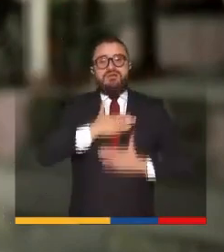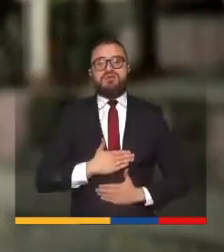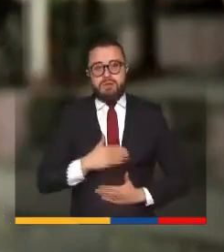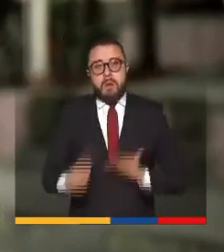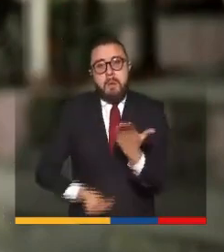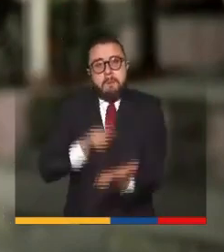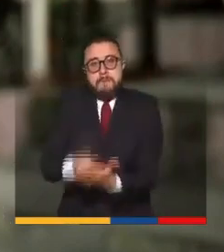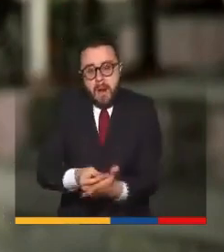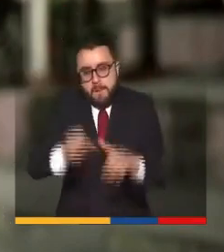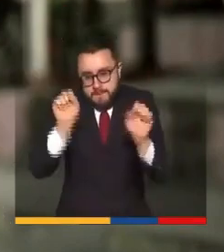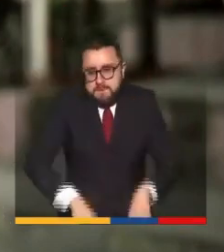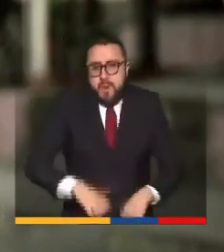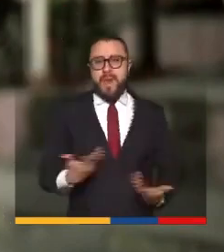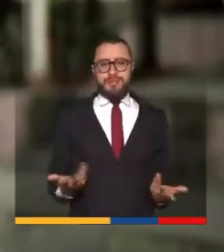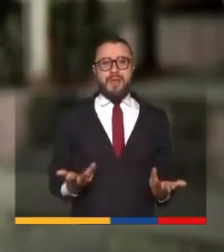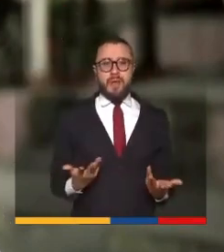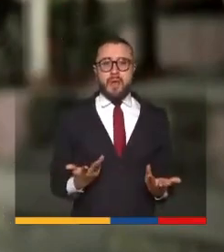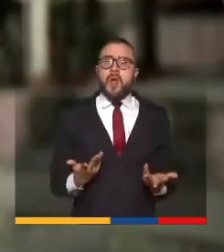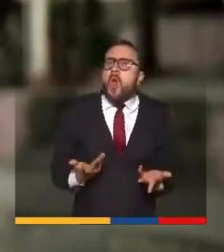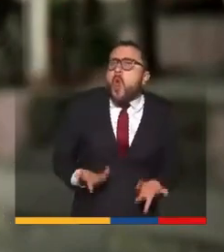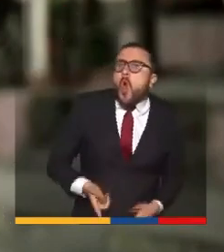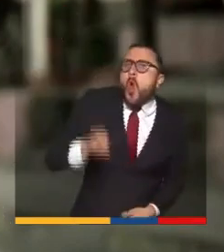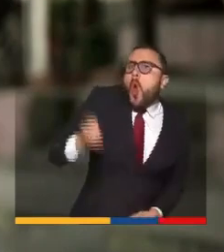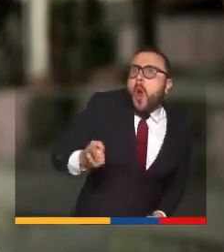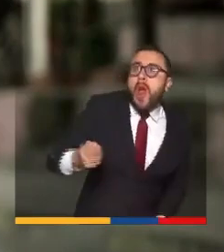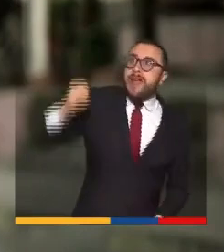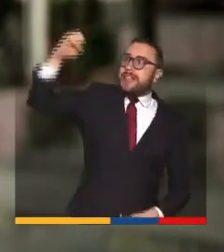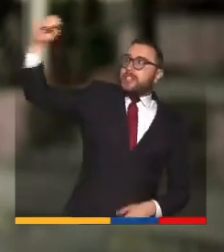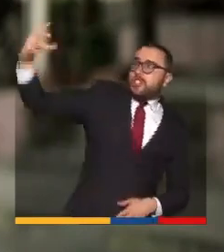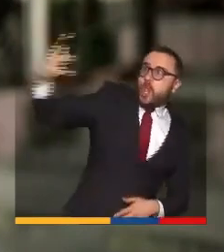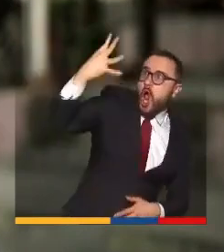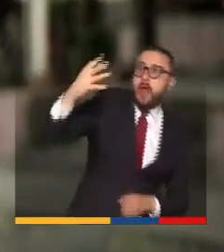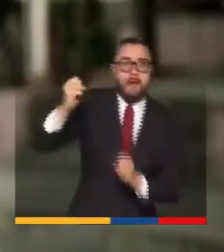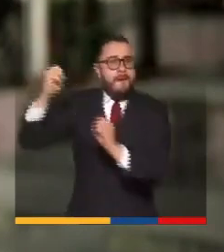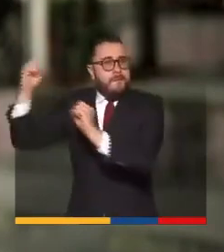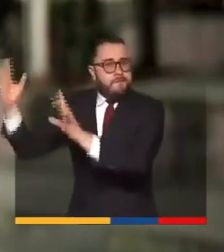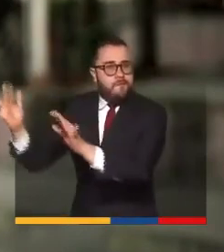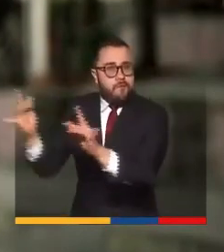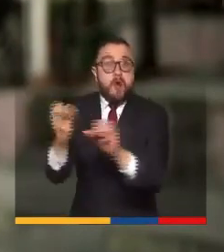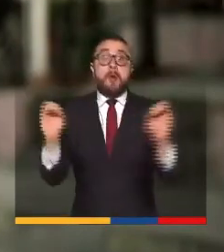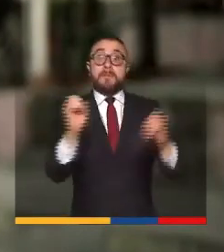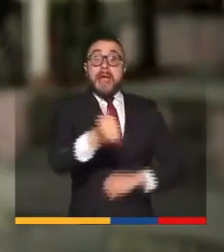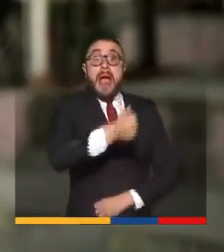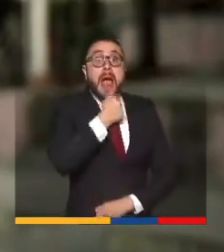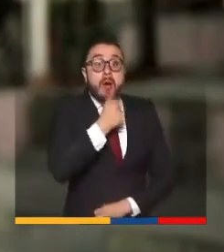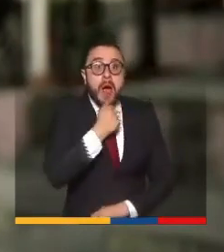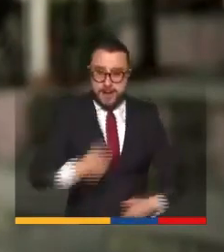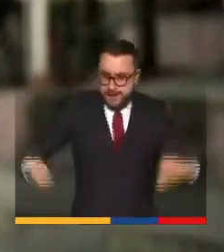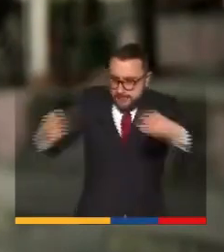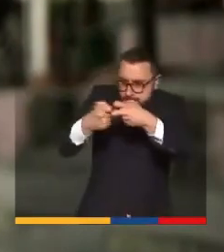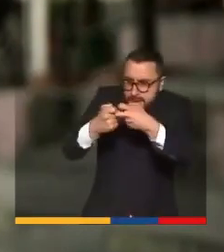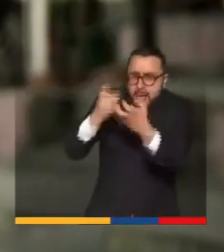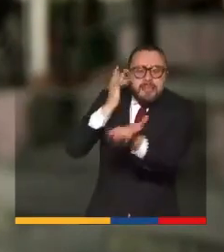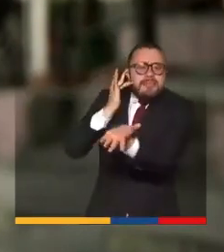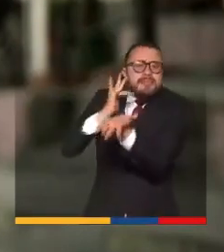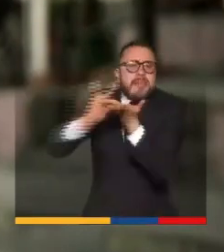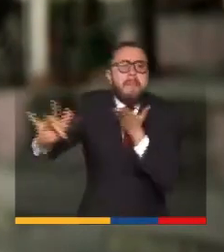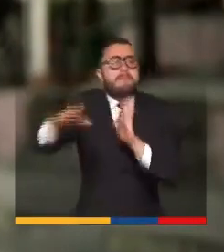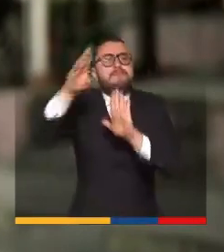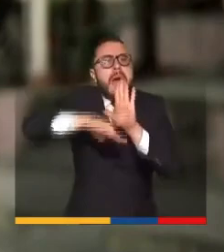servicio. Alimentadas por el sol, el viento o el agua, esta energía es limpia y